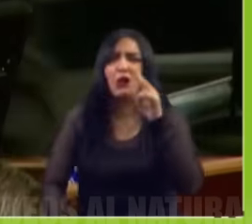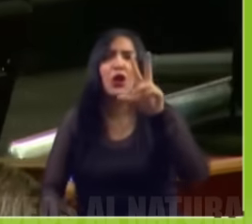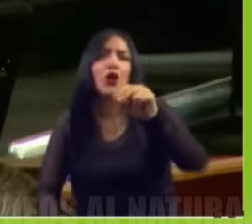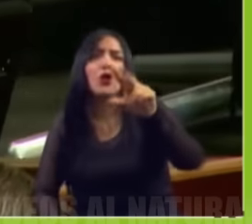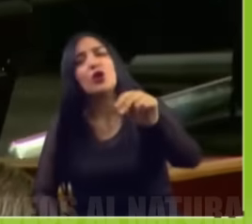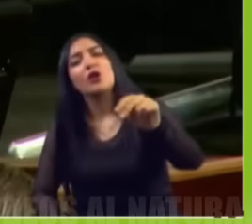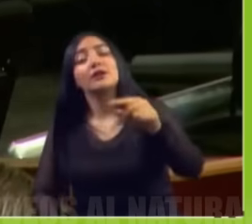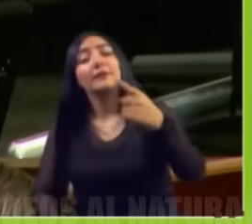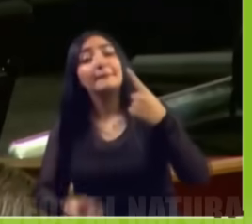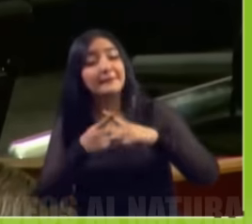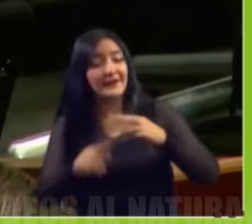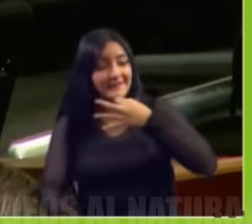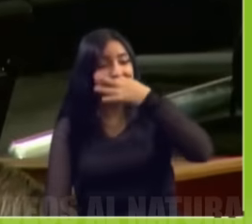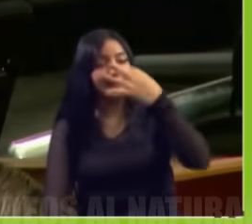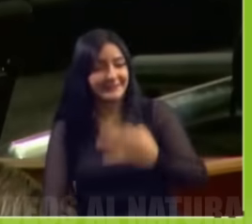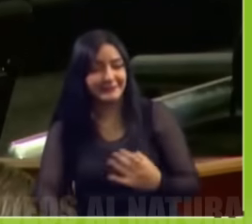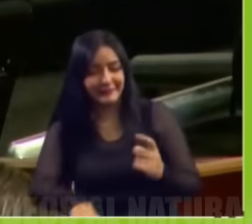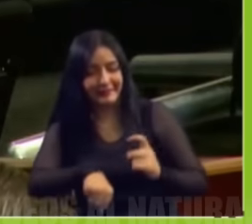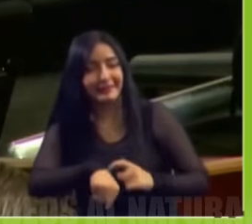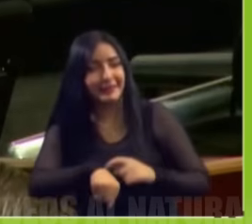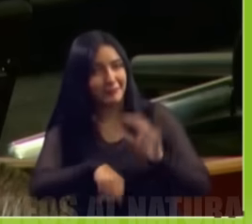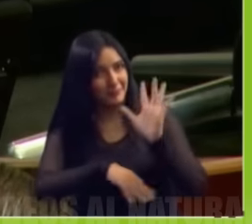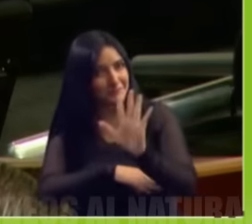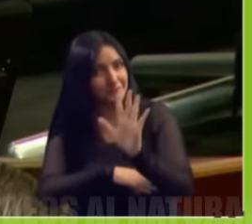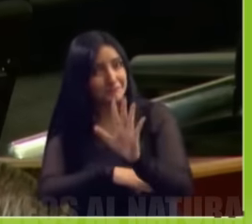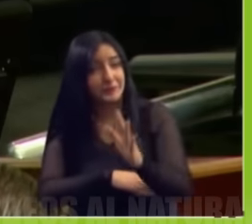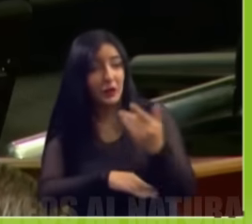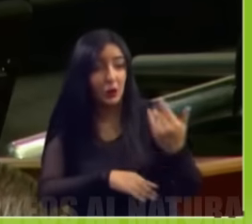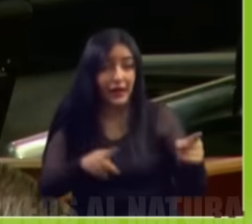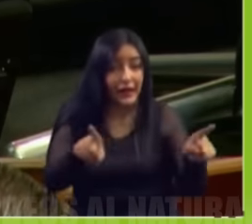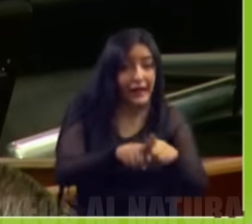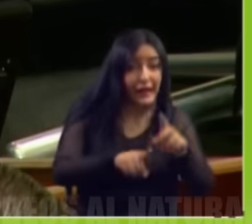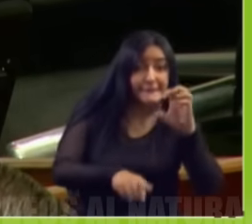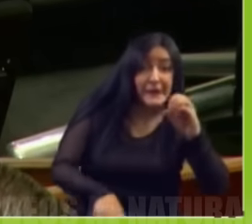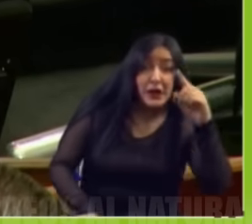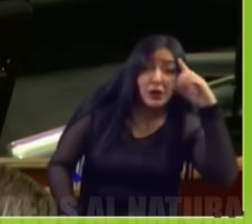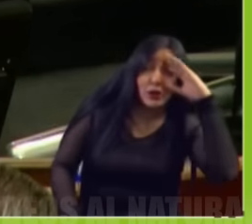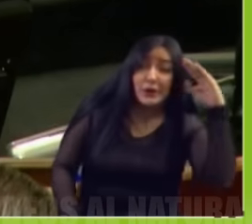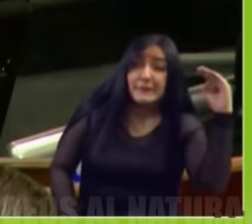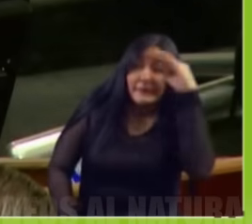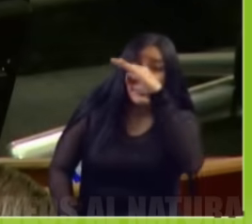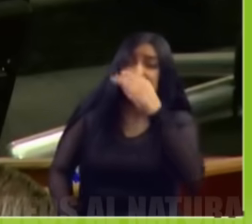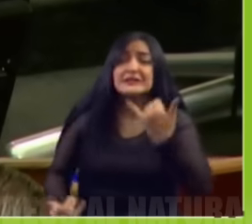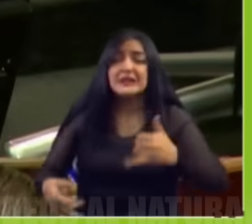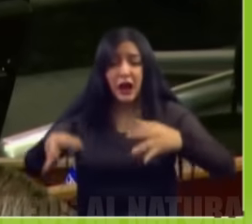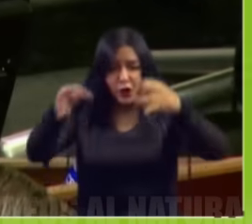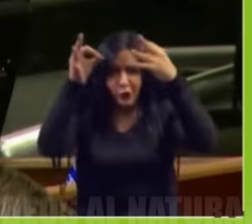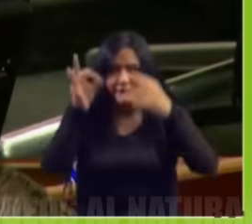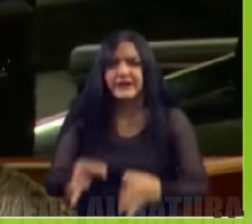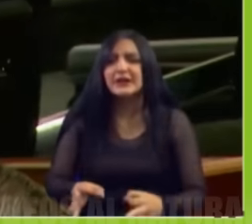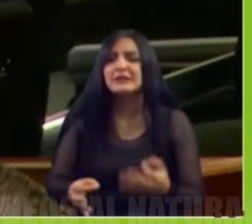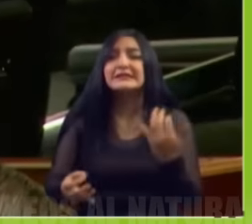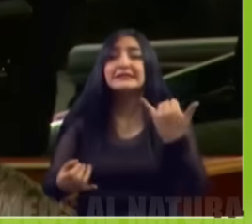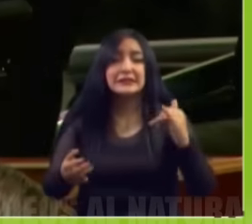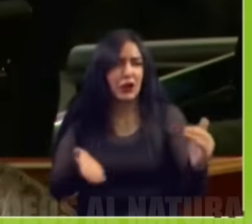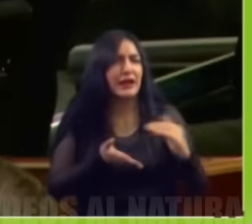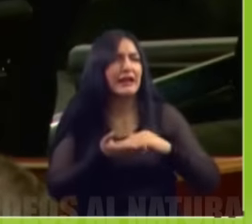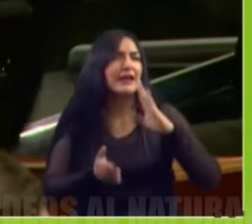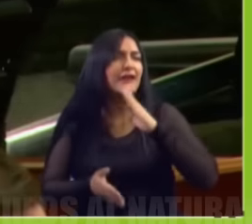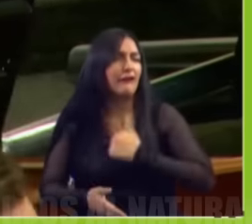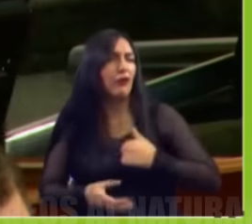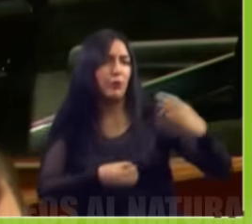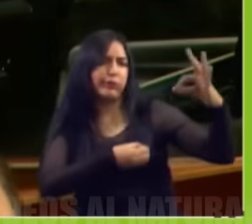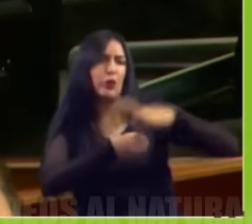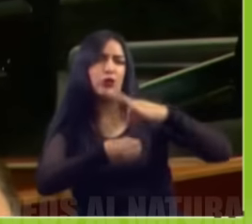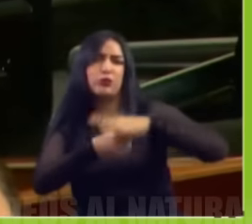las verdades el tiempo. Ahora el propio hermano de Gustavo Petro ha confirmado cómo redireccionaron votos desde las